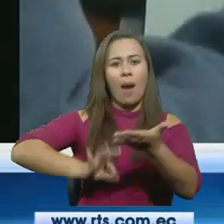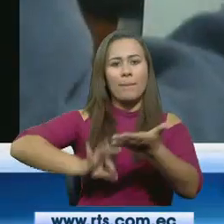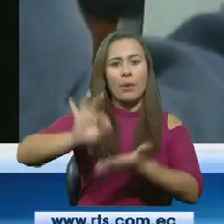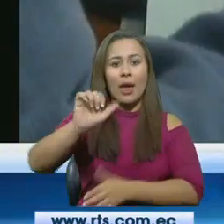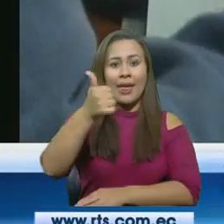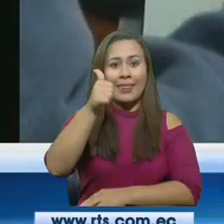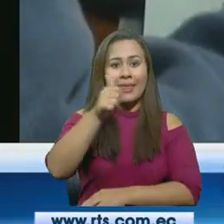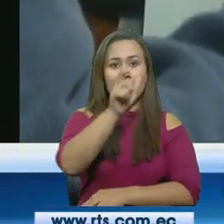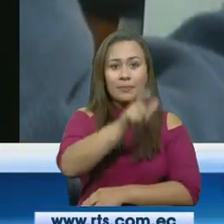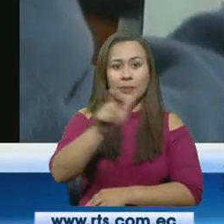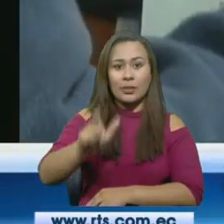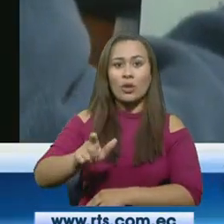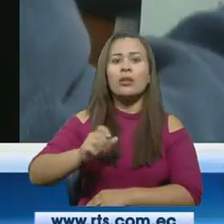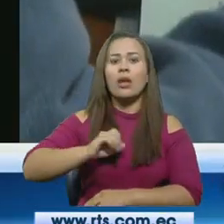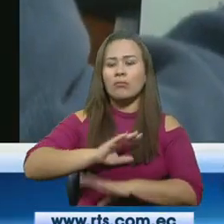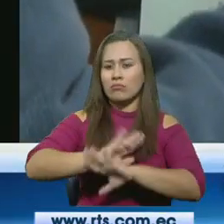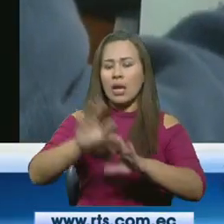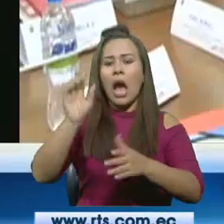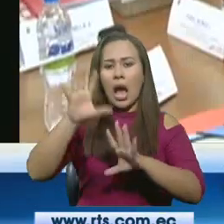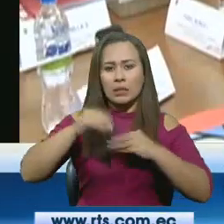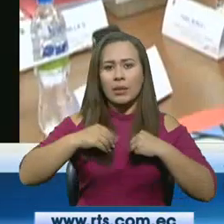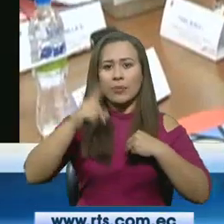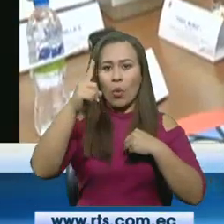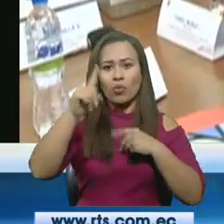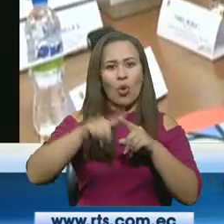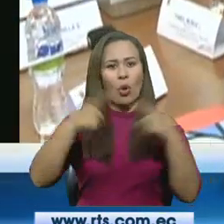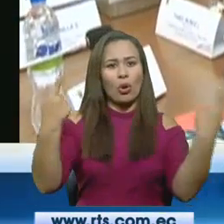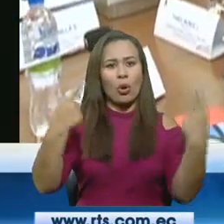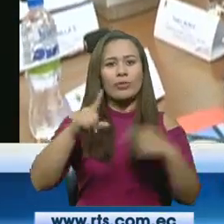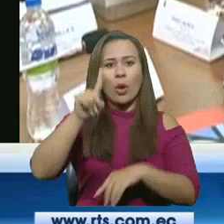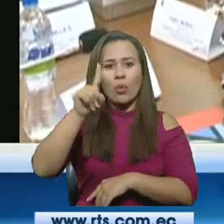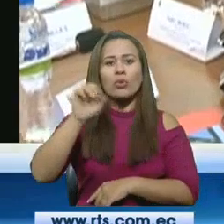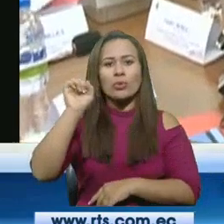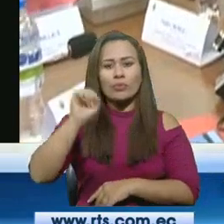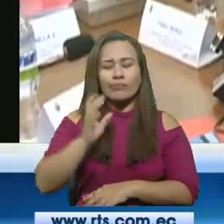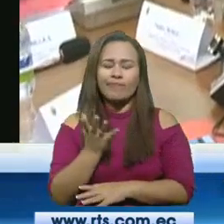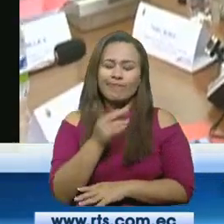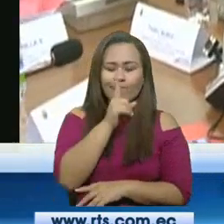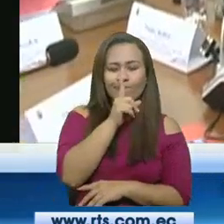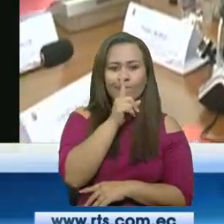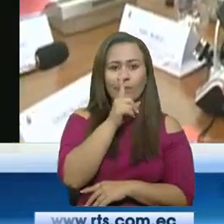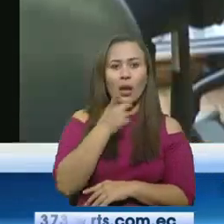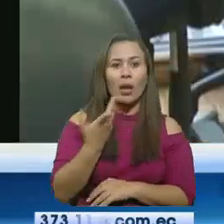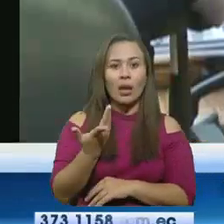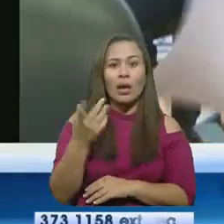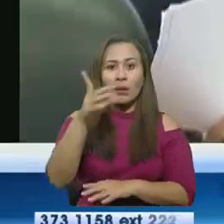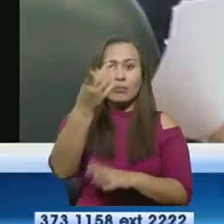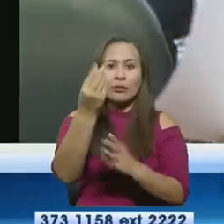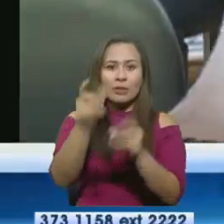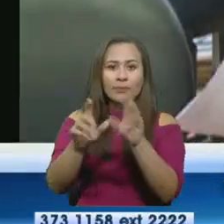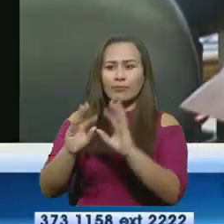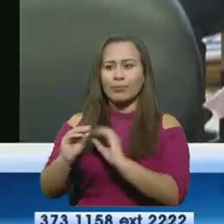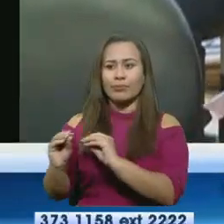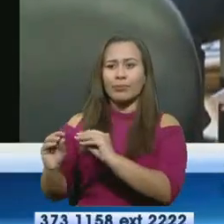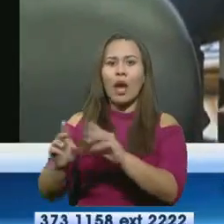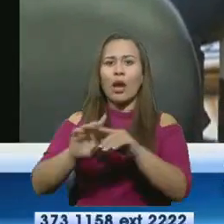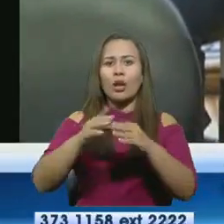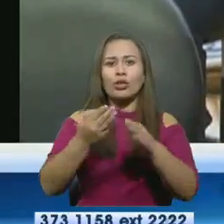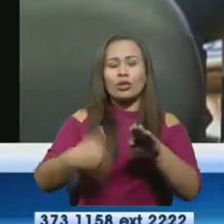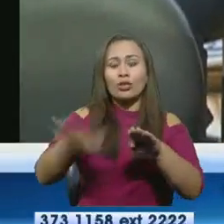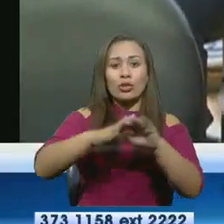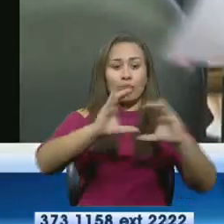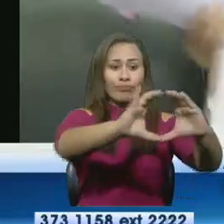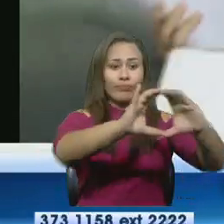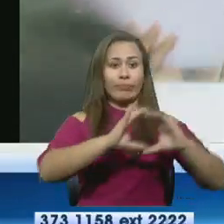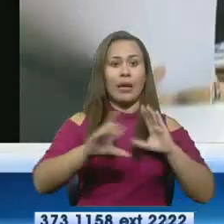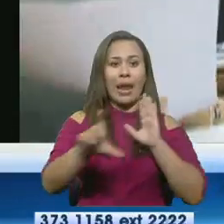1 en contra y 1 abstención. De inmediato la comisión se dedicó a analizar la reforma tributaria. Las críticas aquí fueron a toda la ley y llegaron